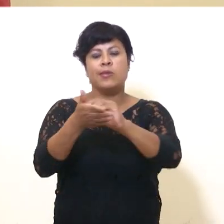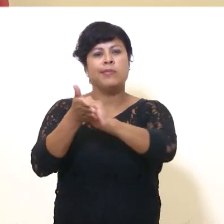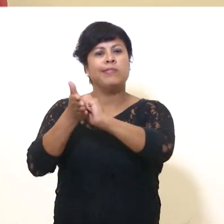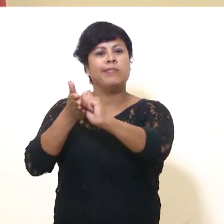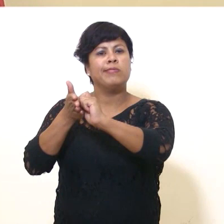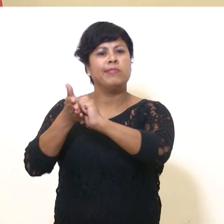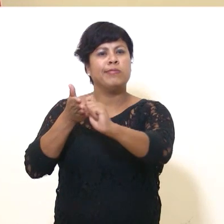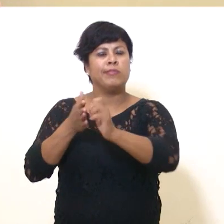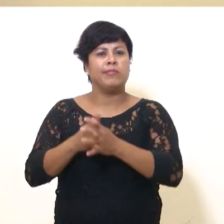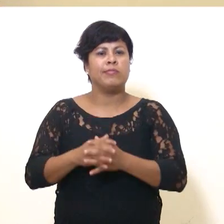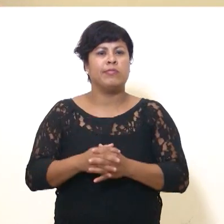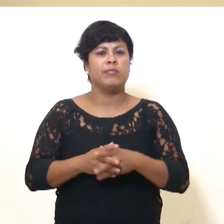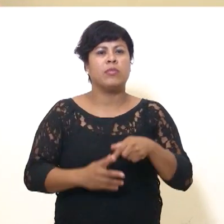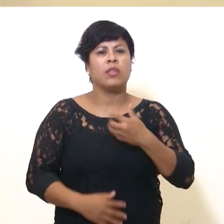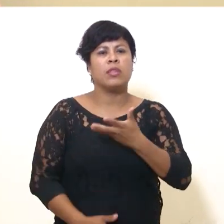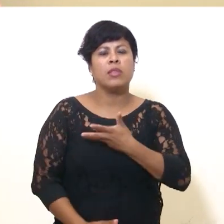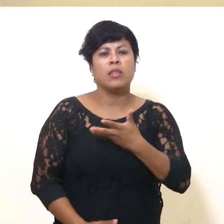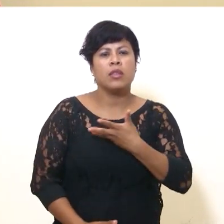si yo quiero poner